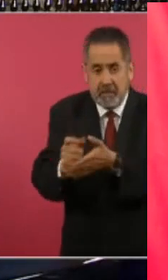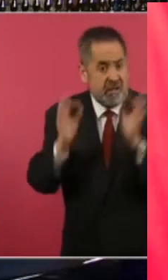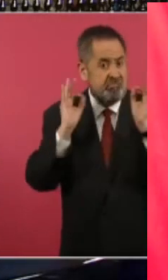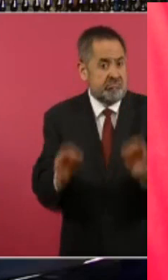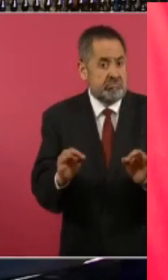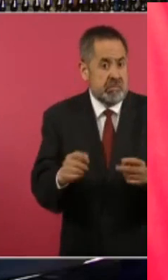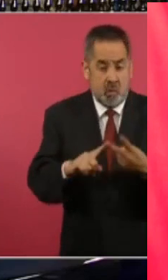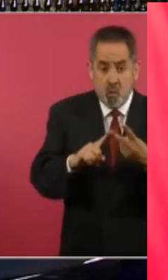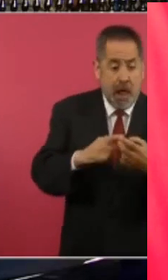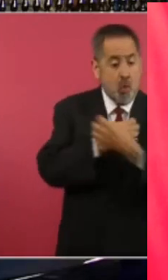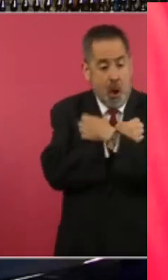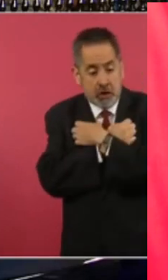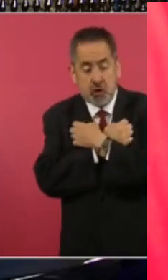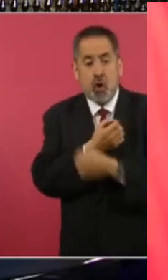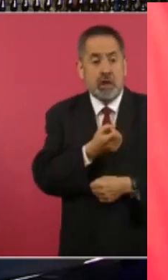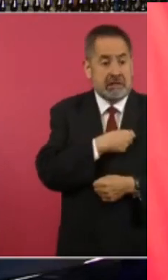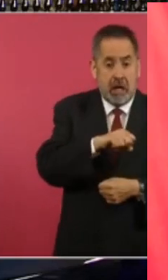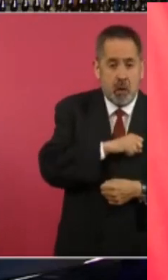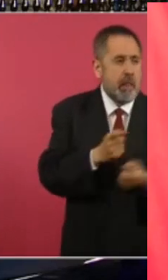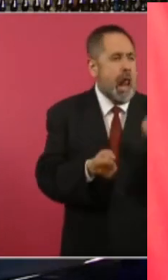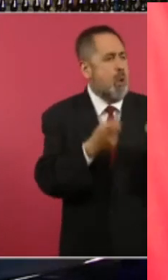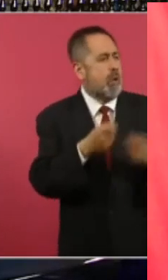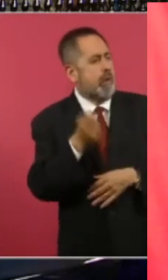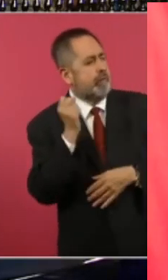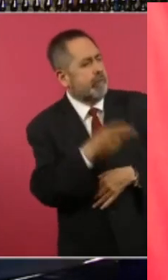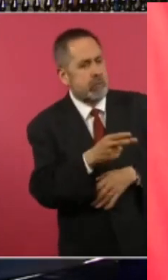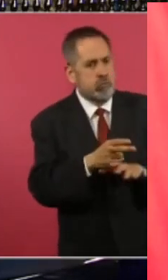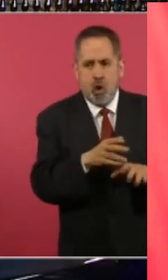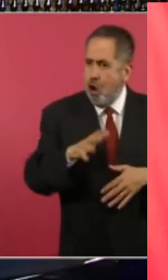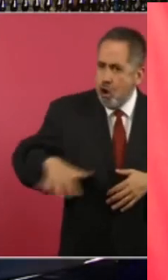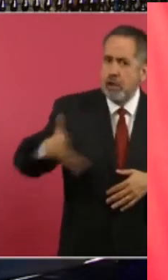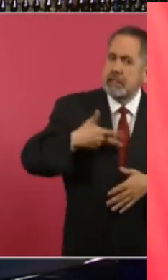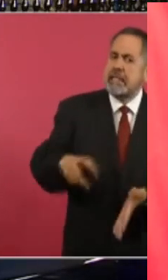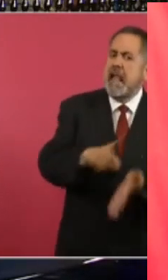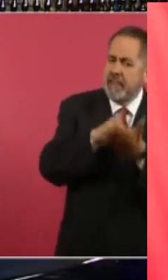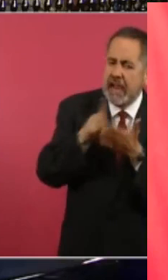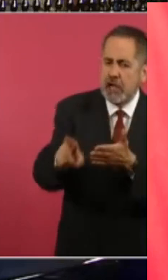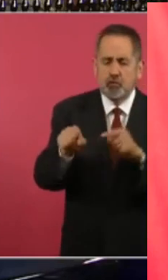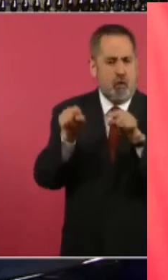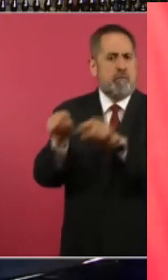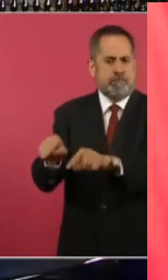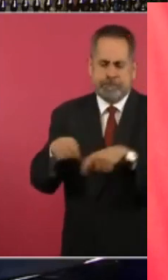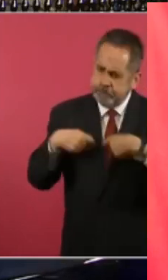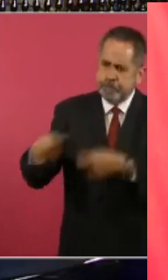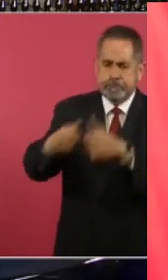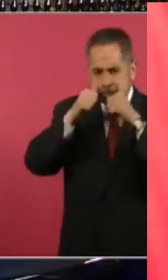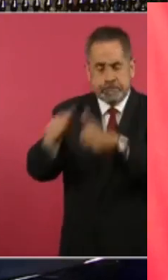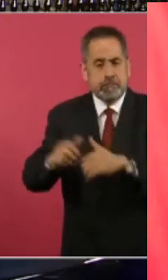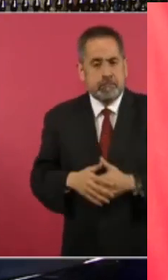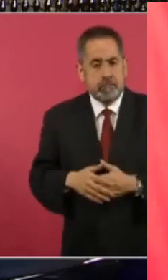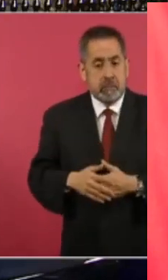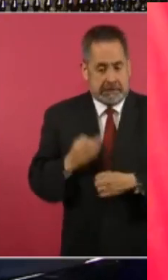educación y la salud no son privilegios, sino derechos del pueblo. Estamos ganando